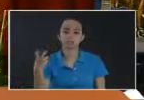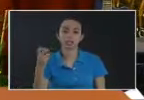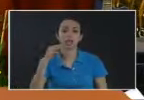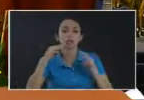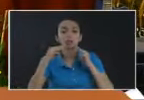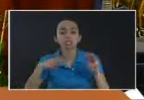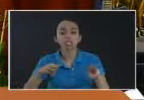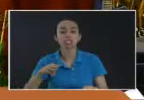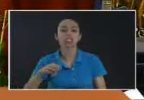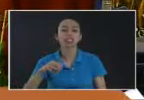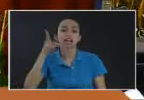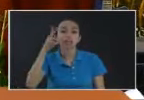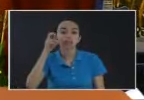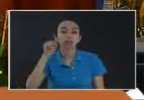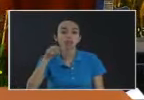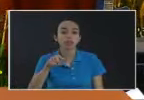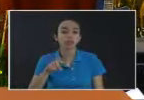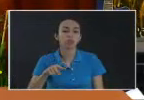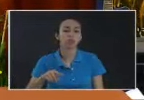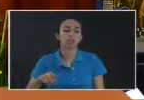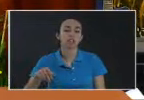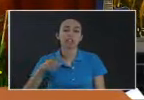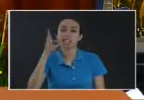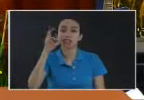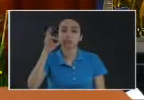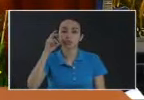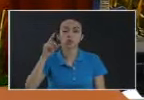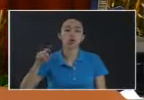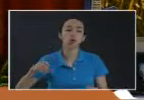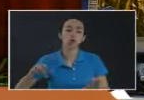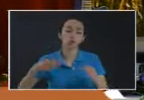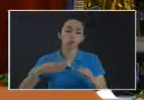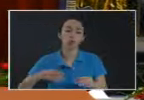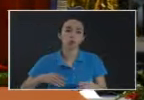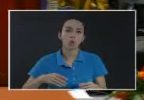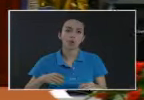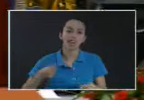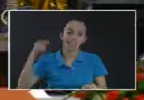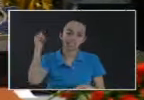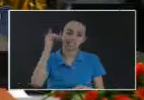¿Cuántas veces escucharía que cómo hostigaron a papá y a mamá?